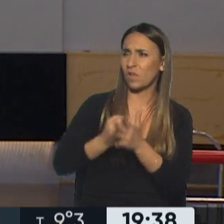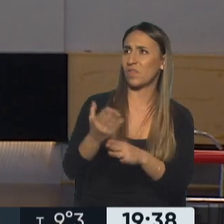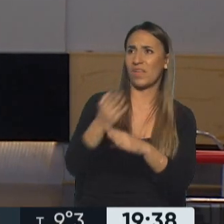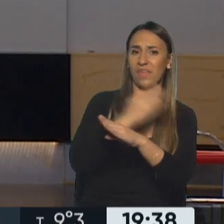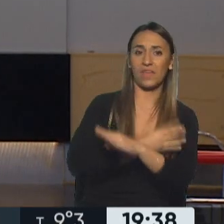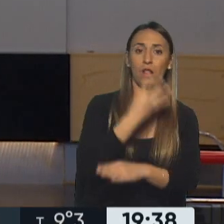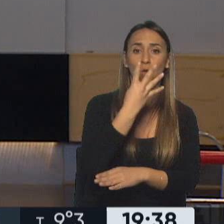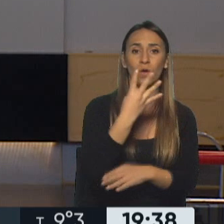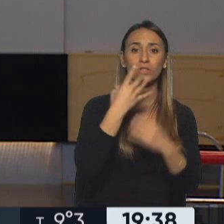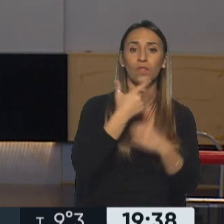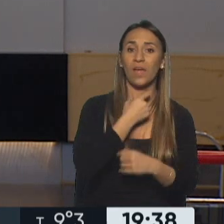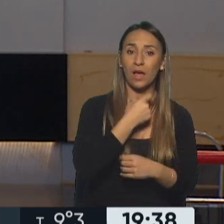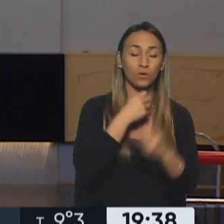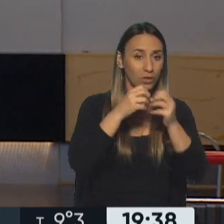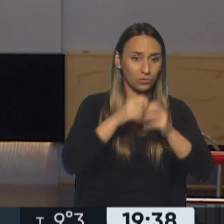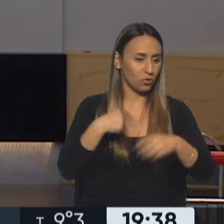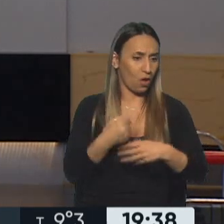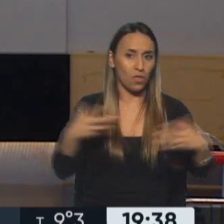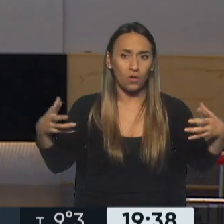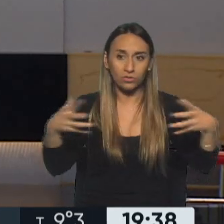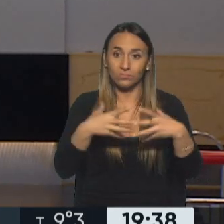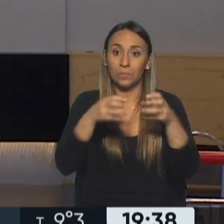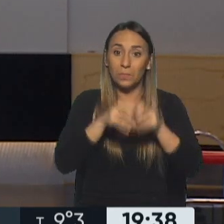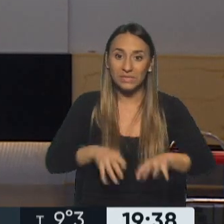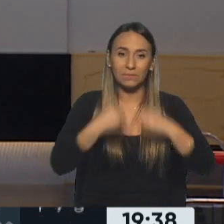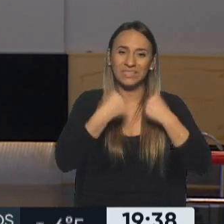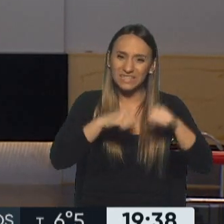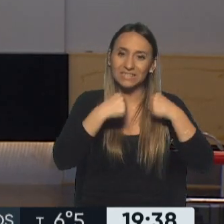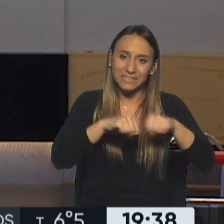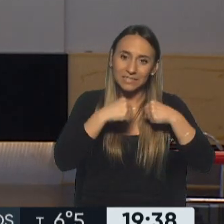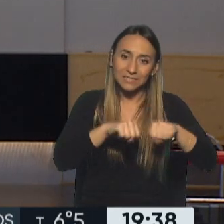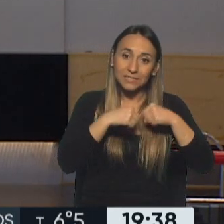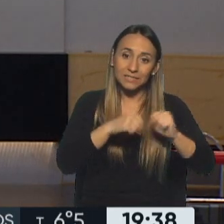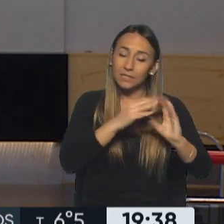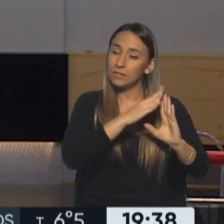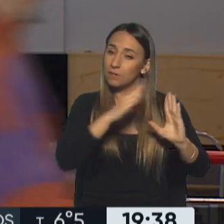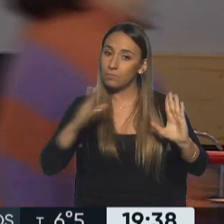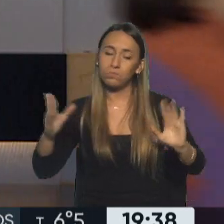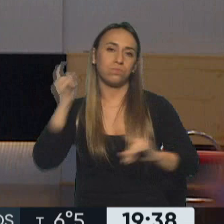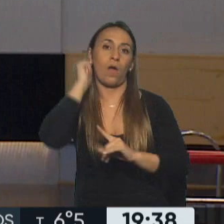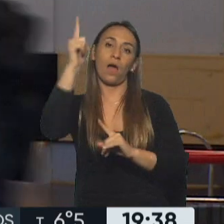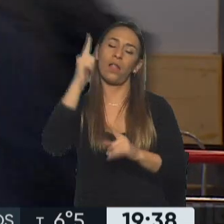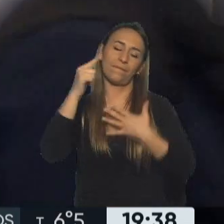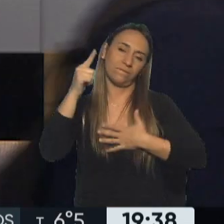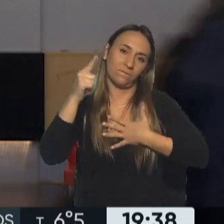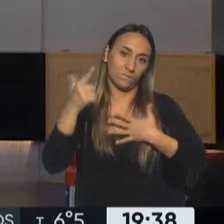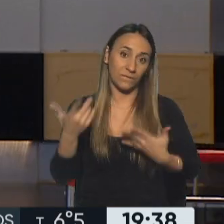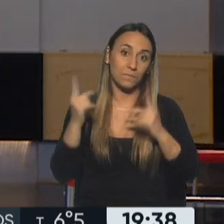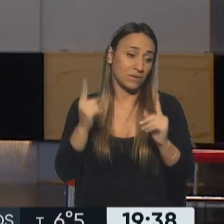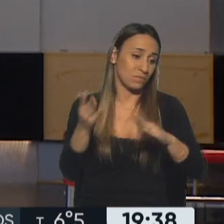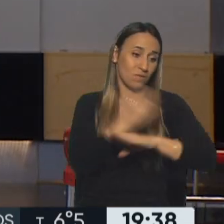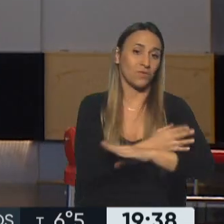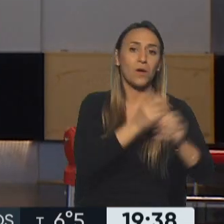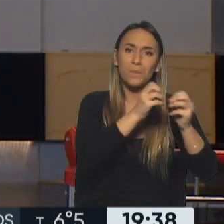agosto que estuvimos entrenando todos juntos. Así que, nada, contento porque se logró el objetivo que se había planteado al principio